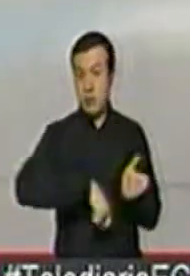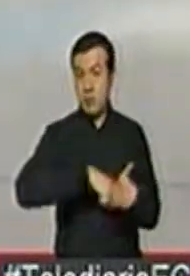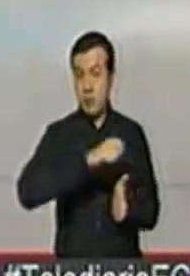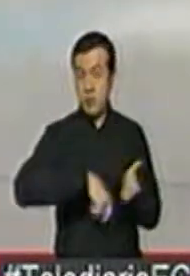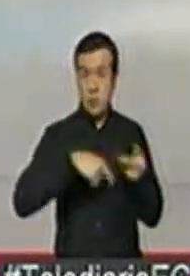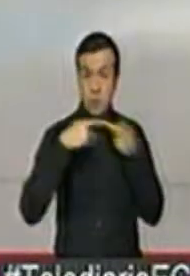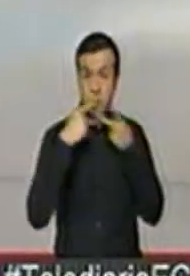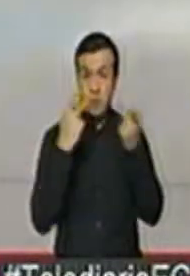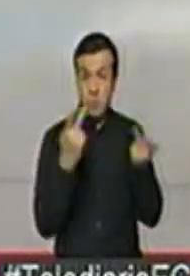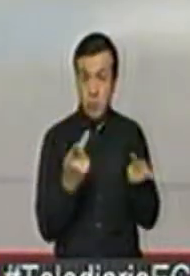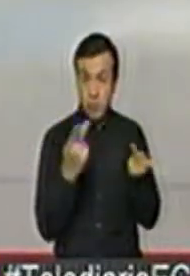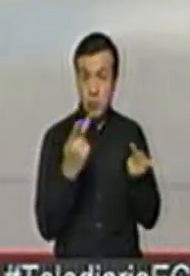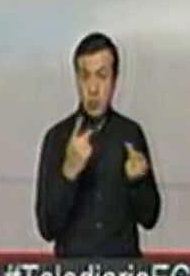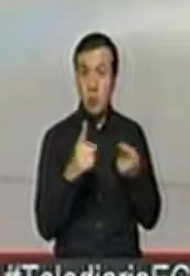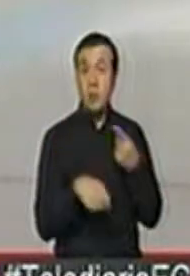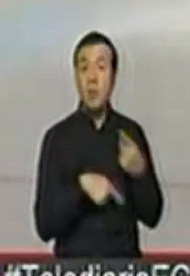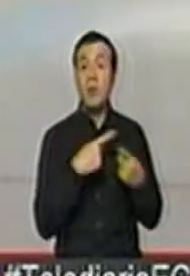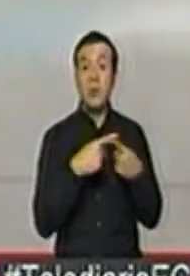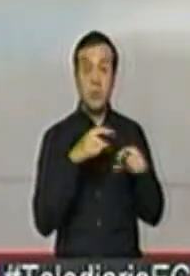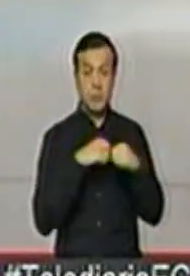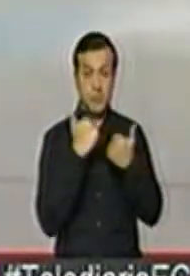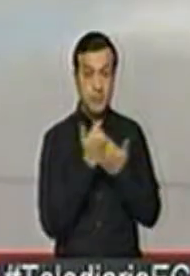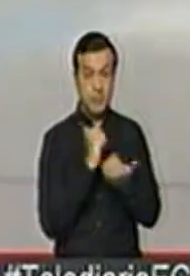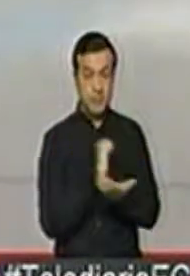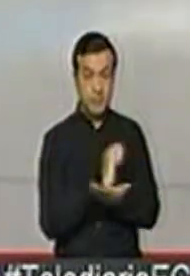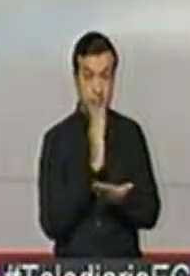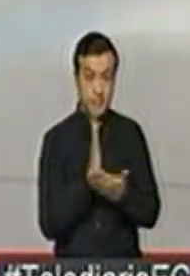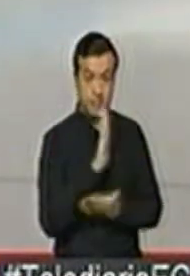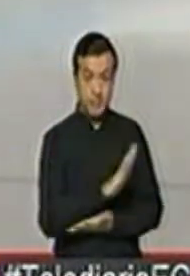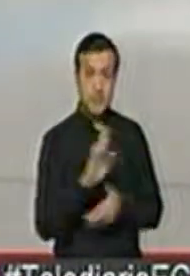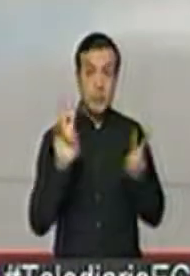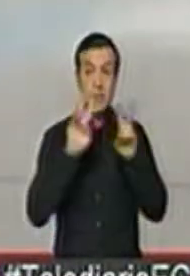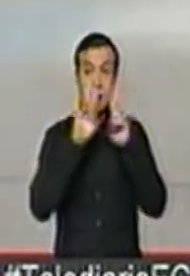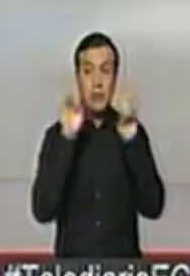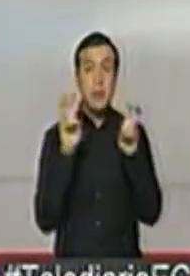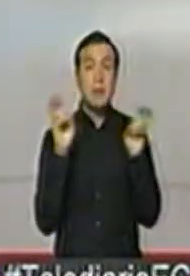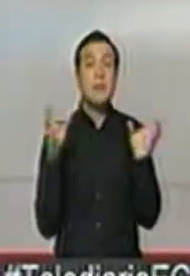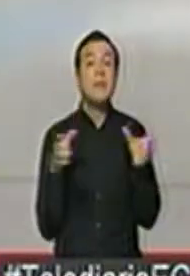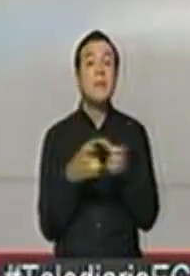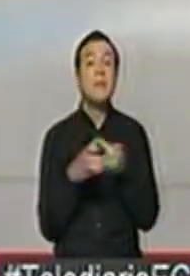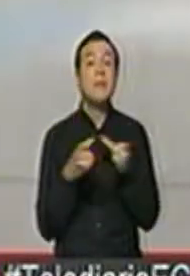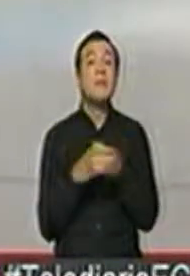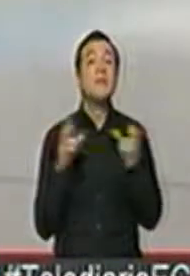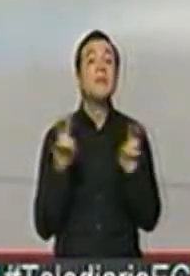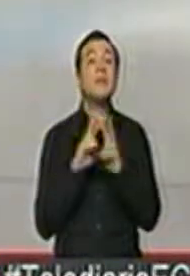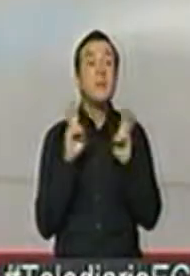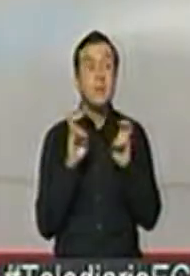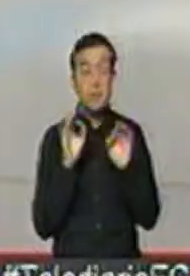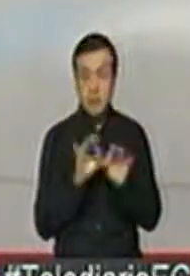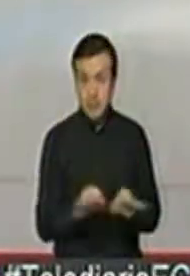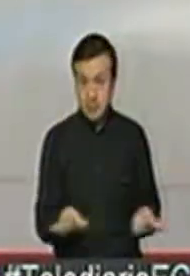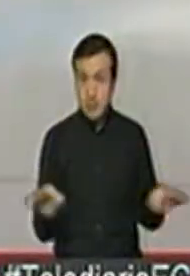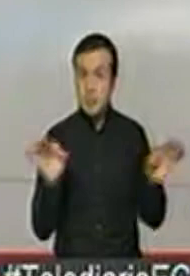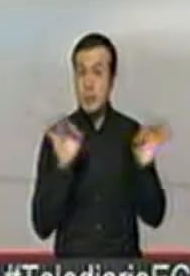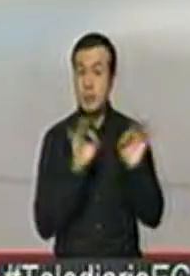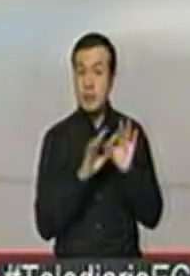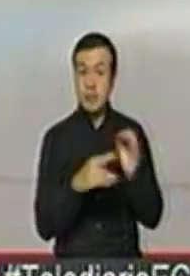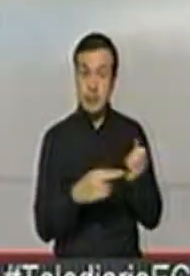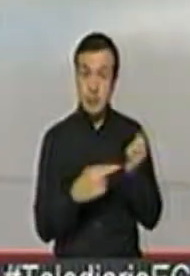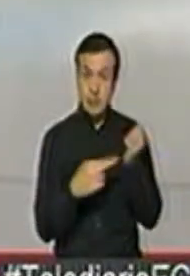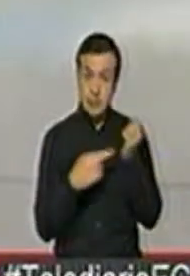que se está discutiendo en la Asamblea para que el tema de certificación sea un tema importante, un